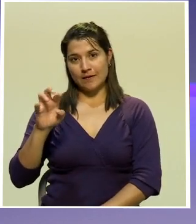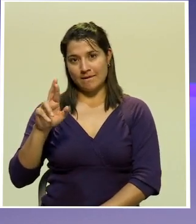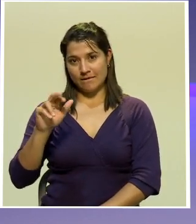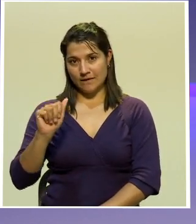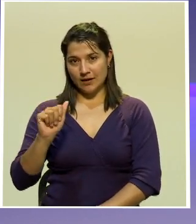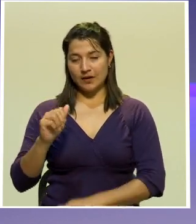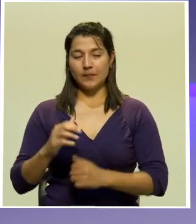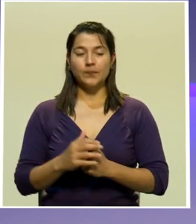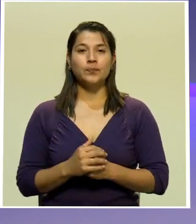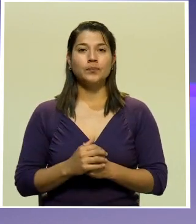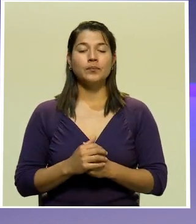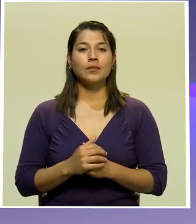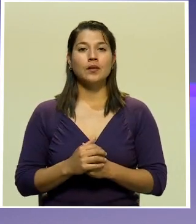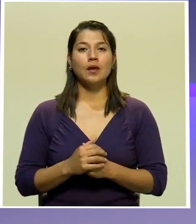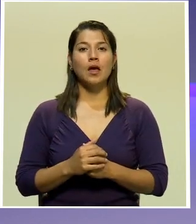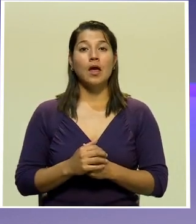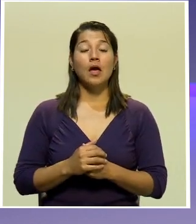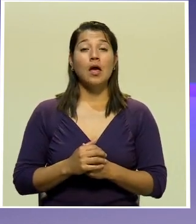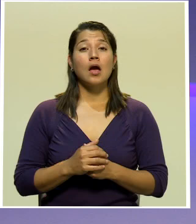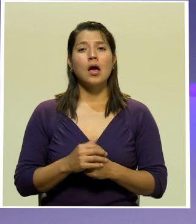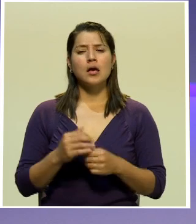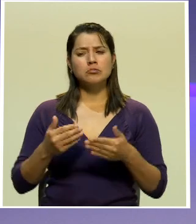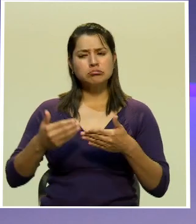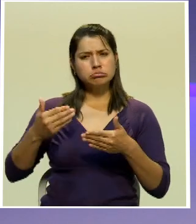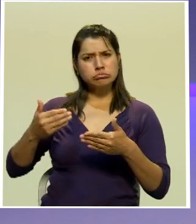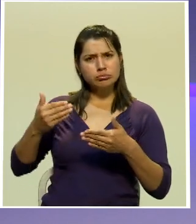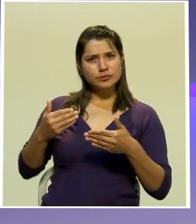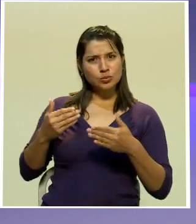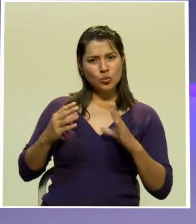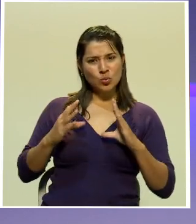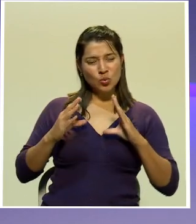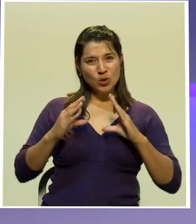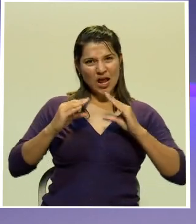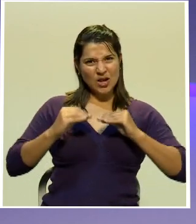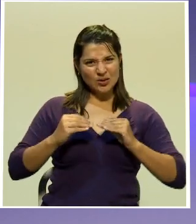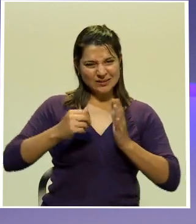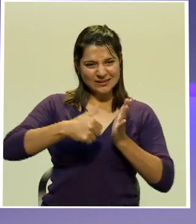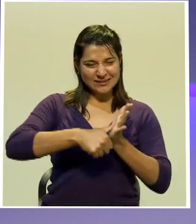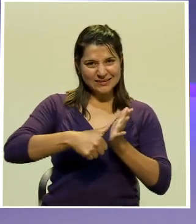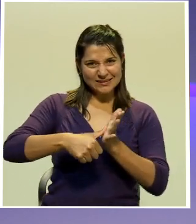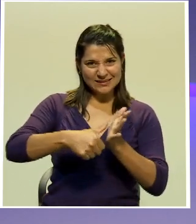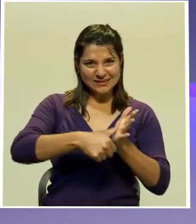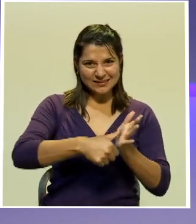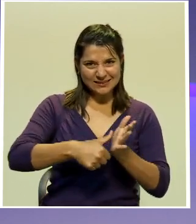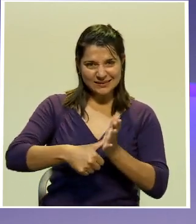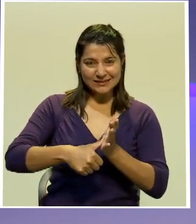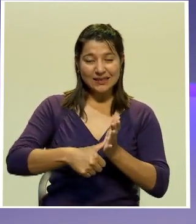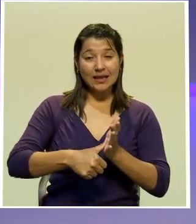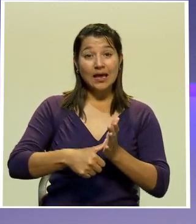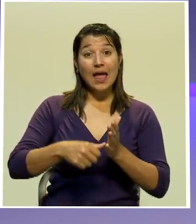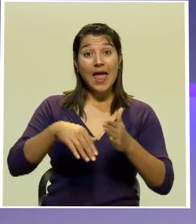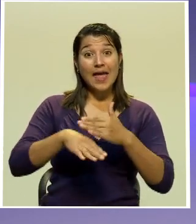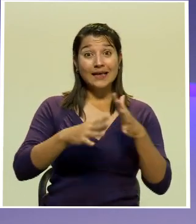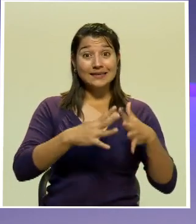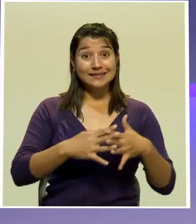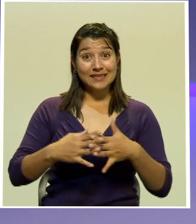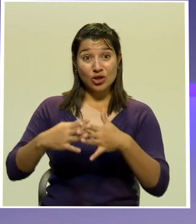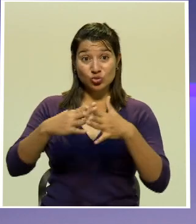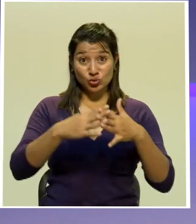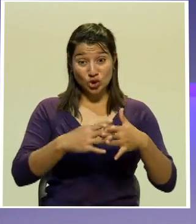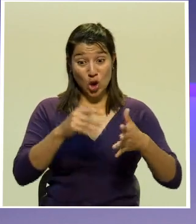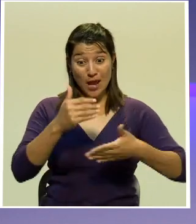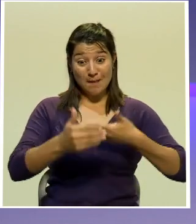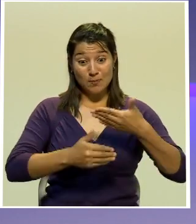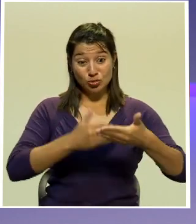Después de una noche electoral cuya sombra se extendió por 4 días, finalmente Joe